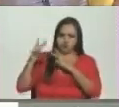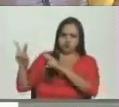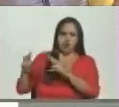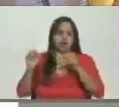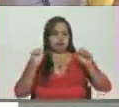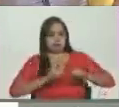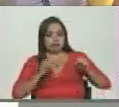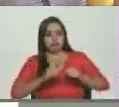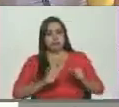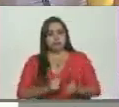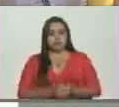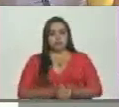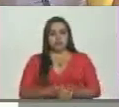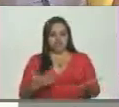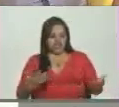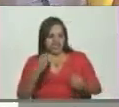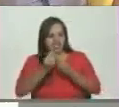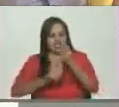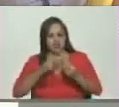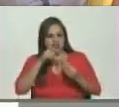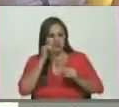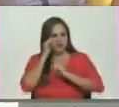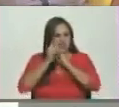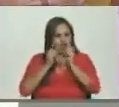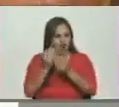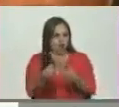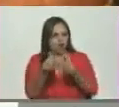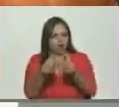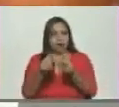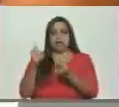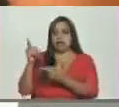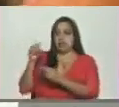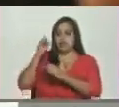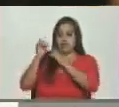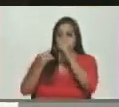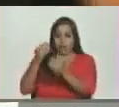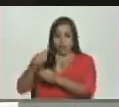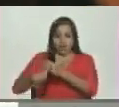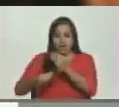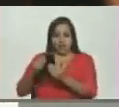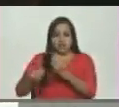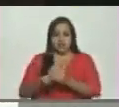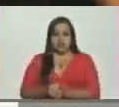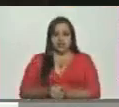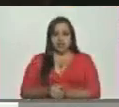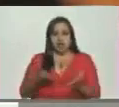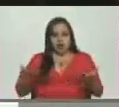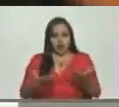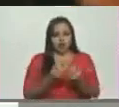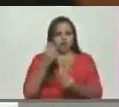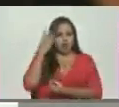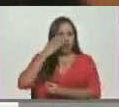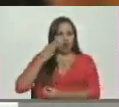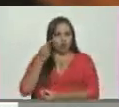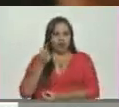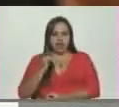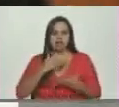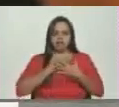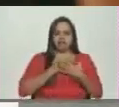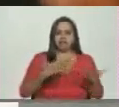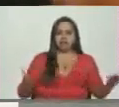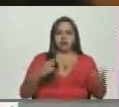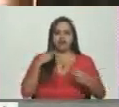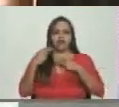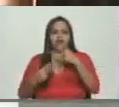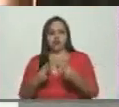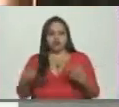acerca de la producción de este video? Sí, este video se hace precisamente con estos muchachos que se prestaron pues, para